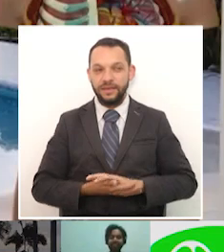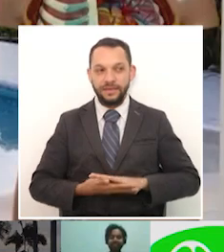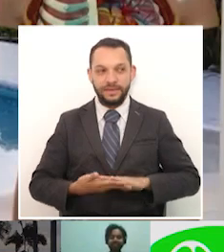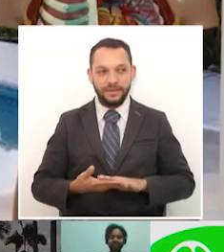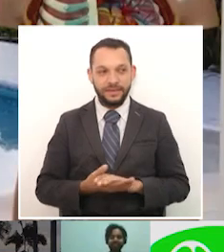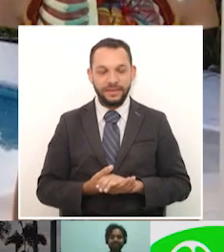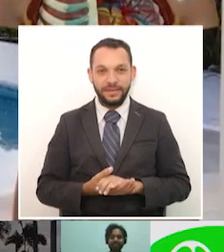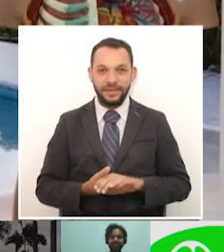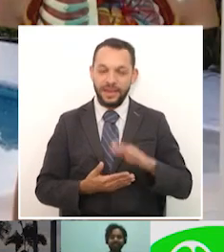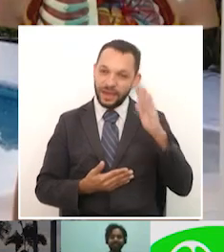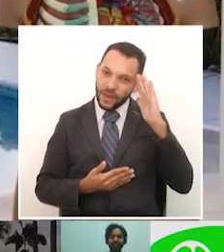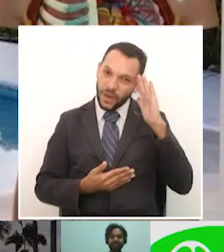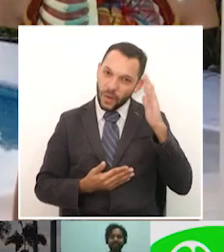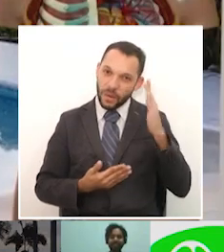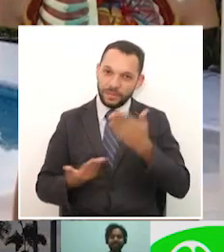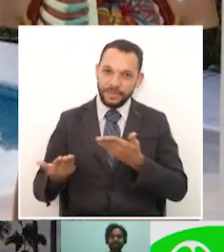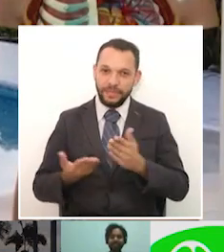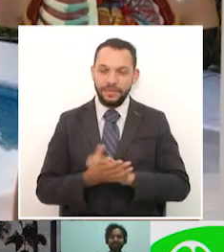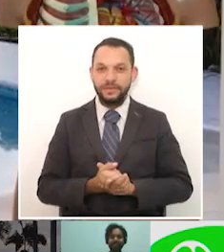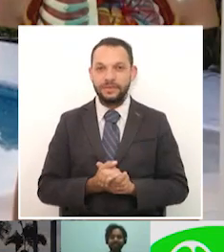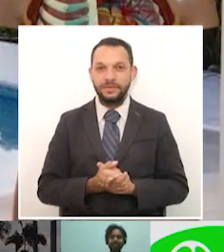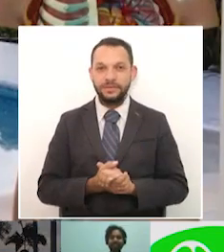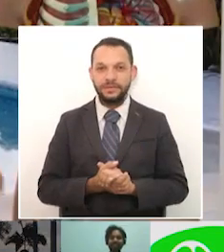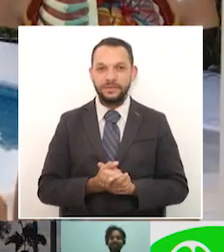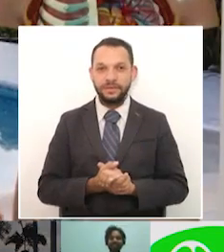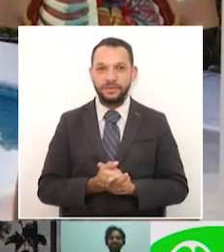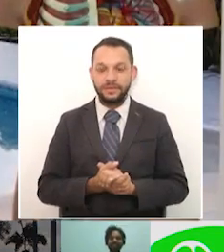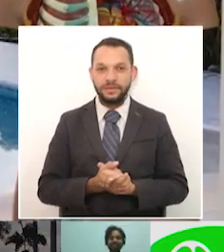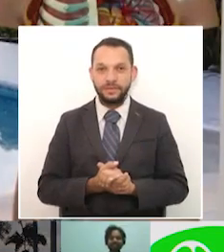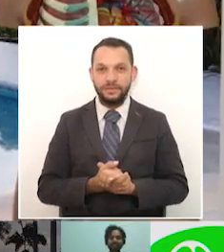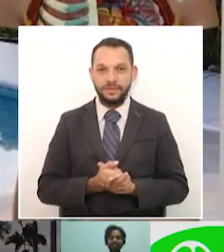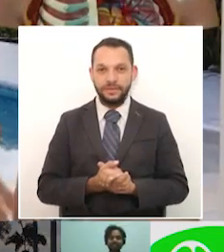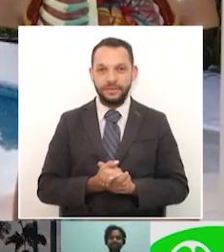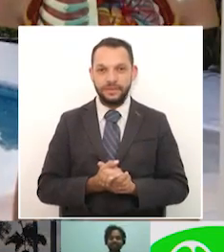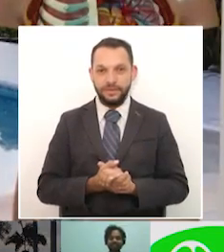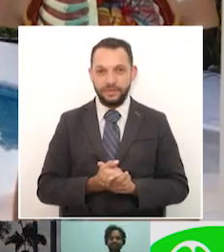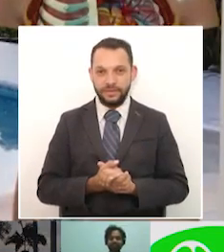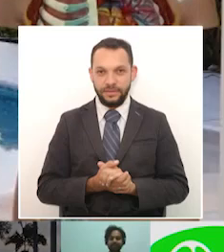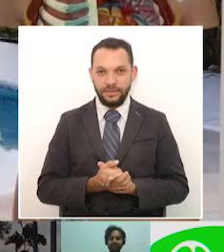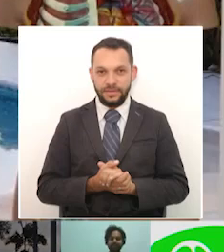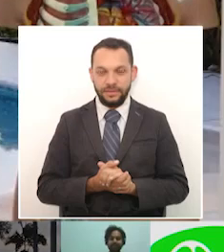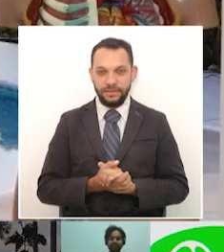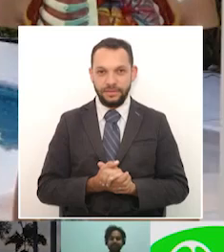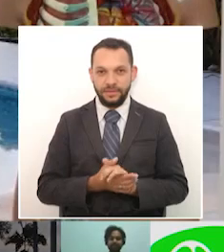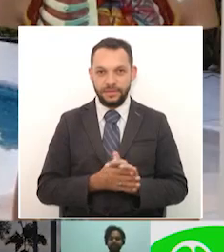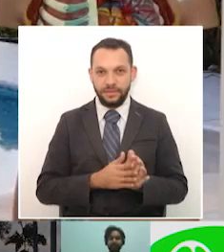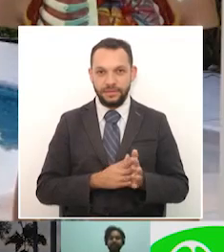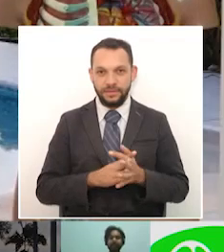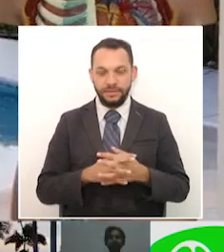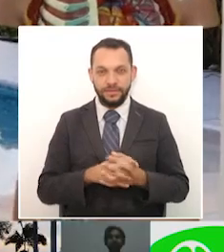How are you, Uttam? Welcome. And let us know, who are you and what do you do?